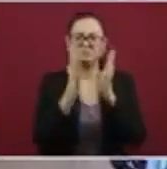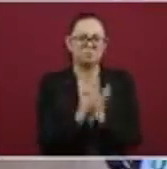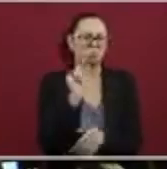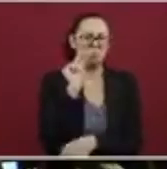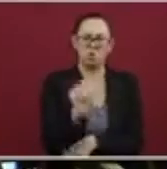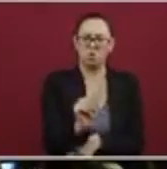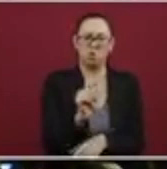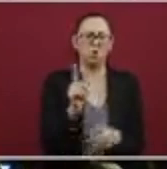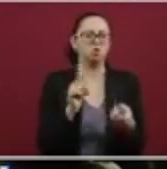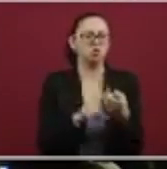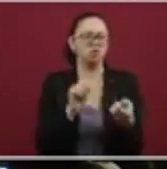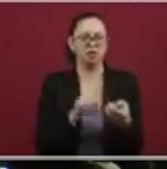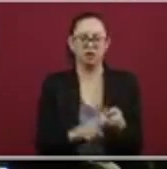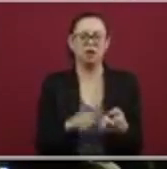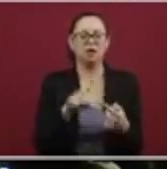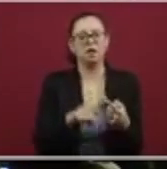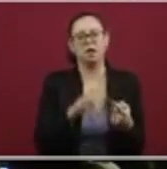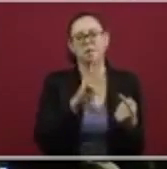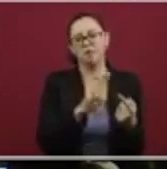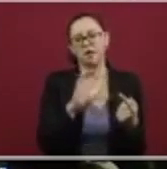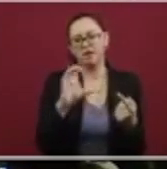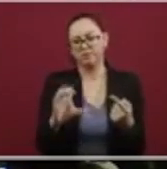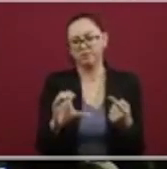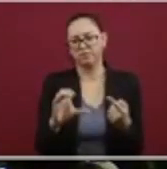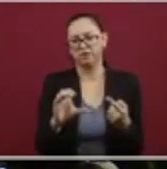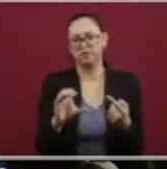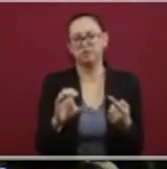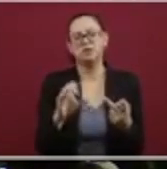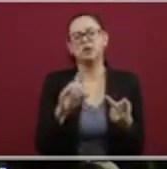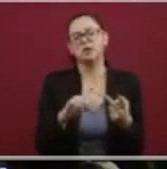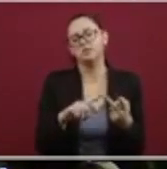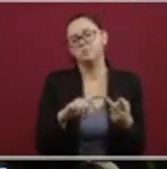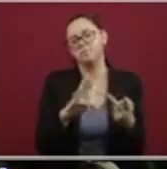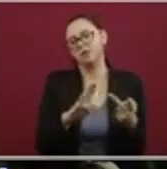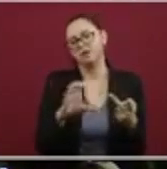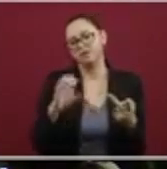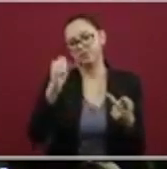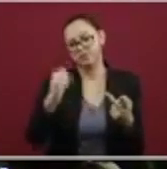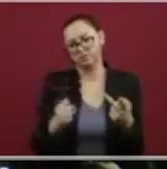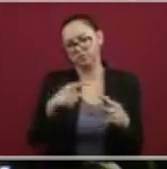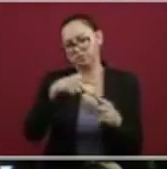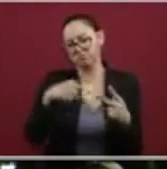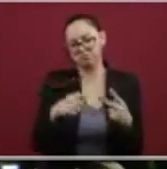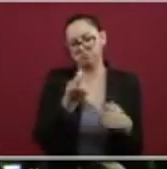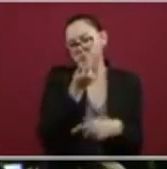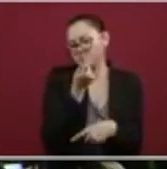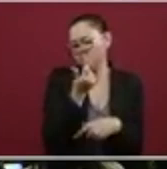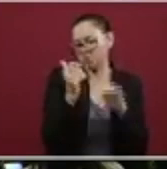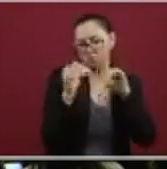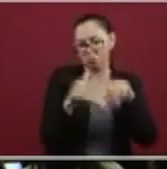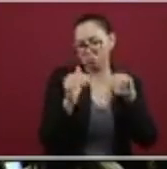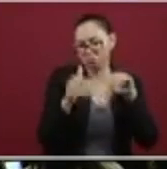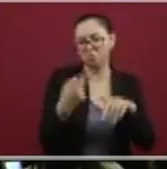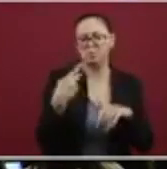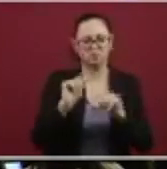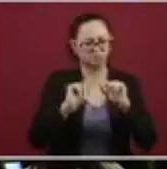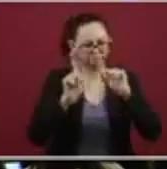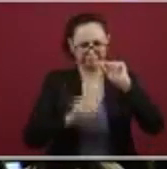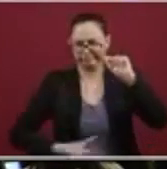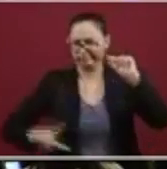Baja California y en Baja California Sur, pero seguimos avanzando en todo el país.